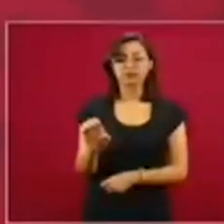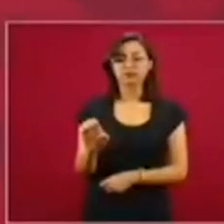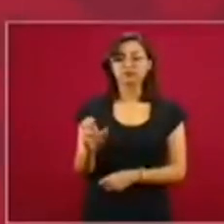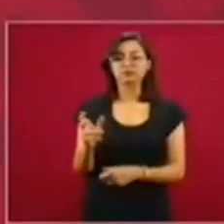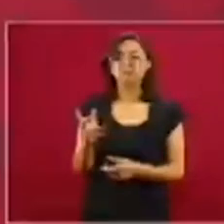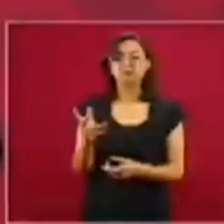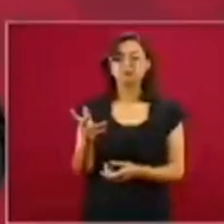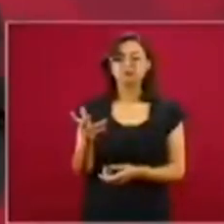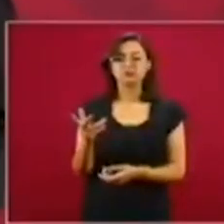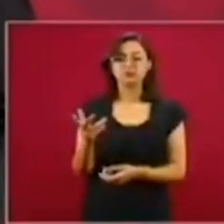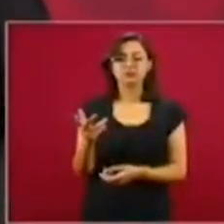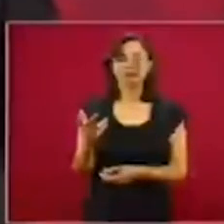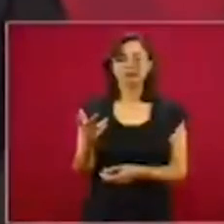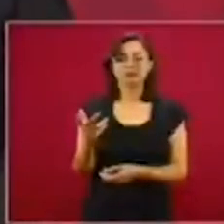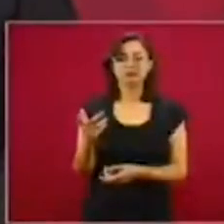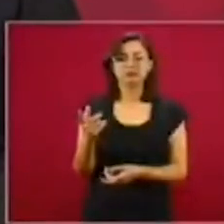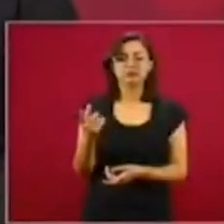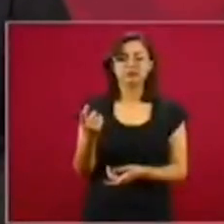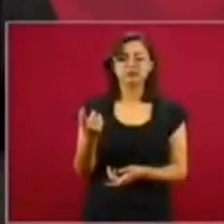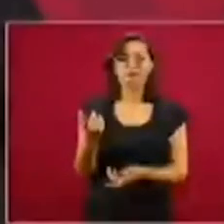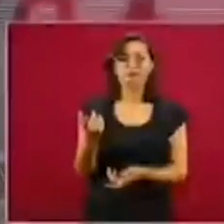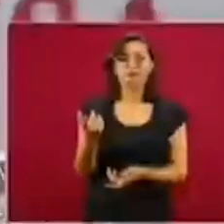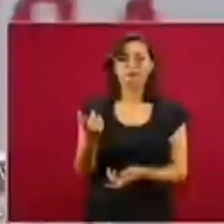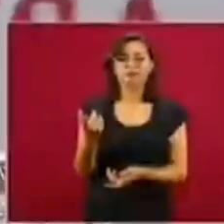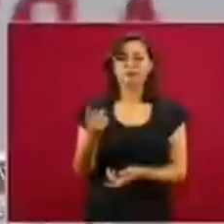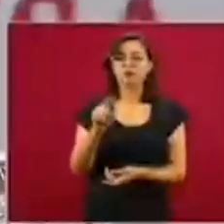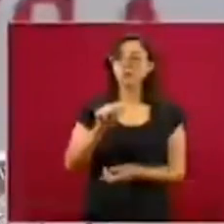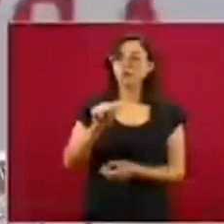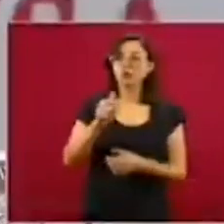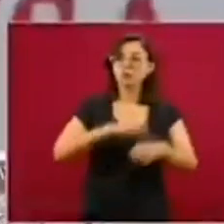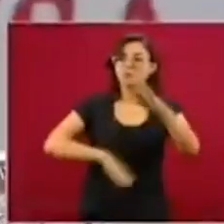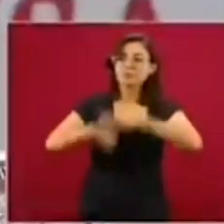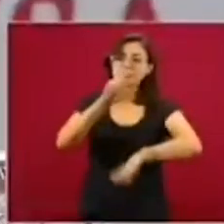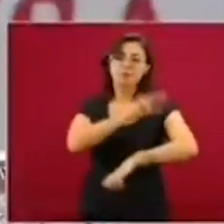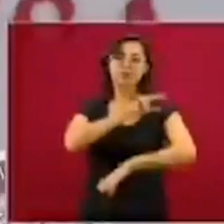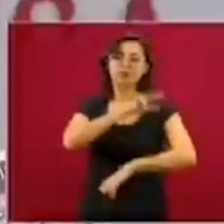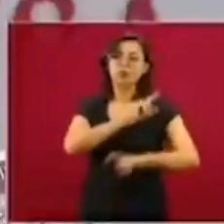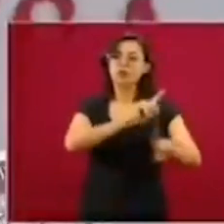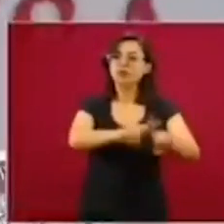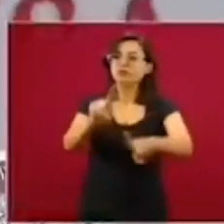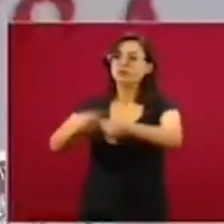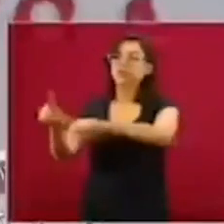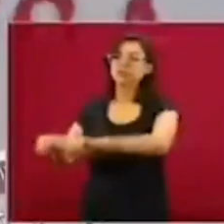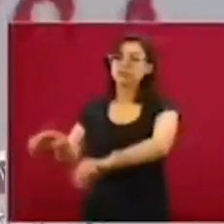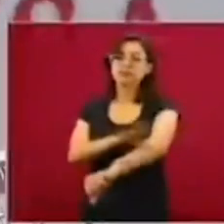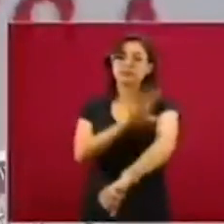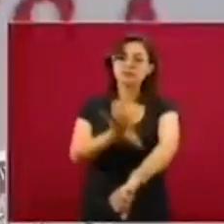le compra energía a particulares.